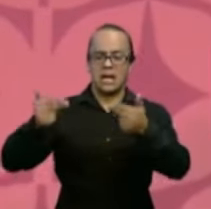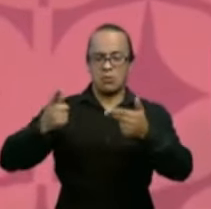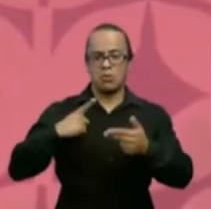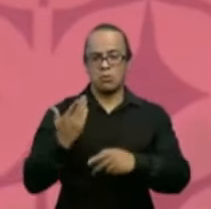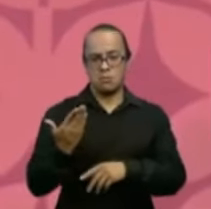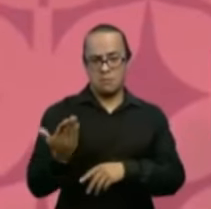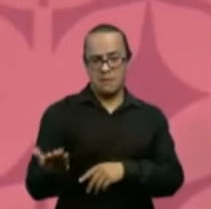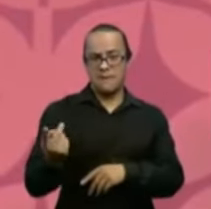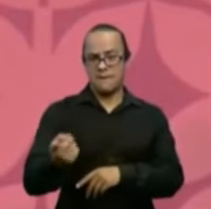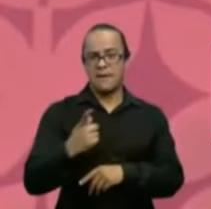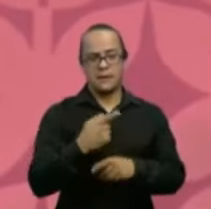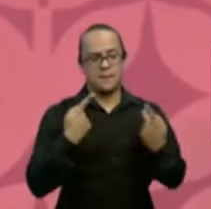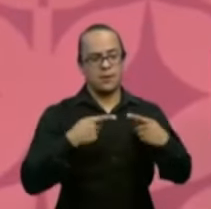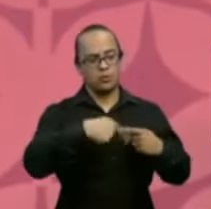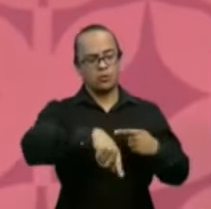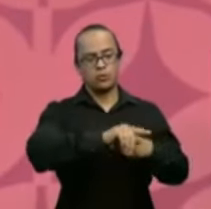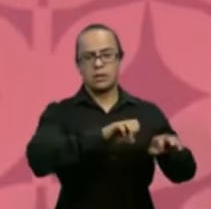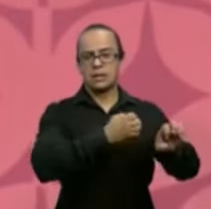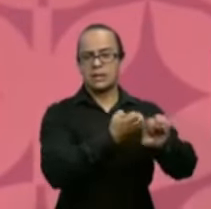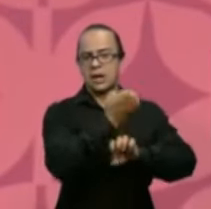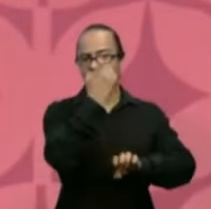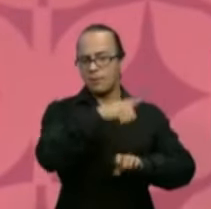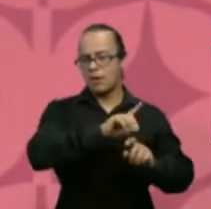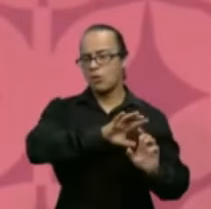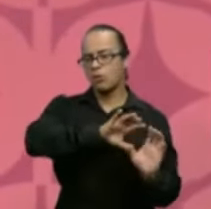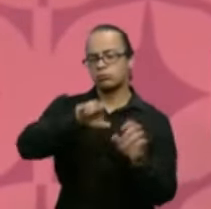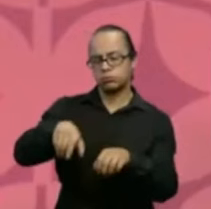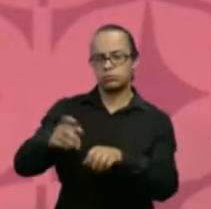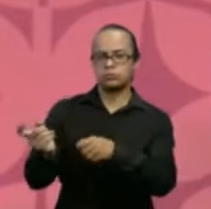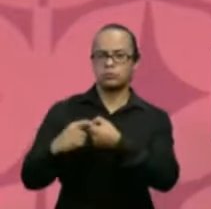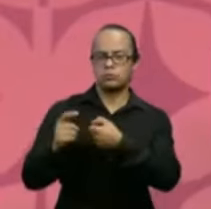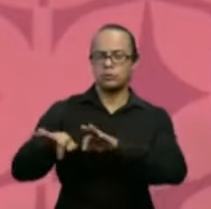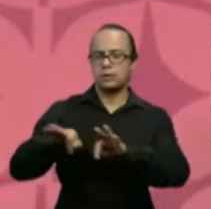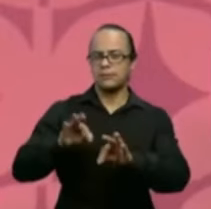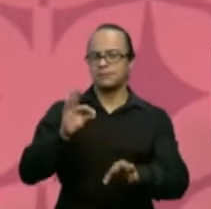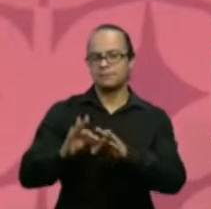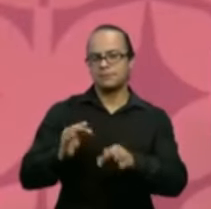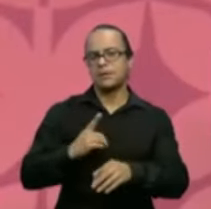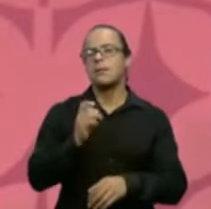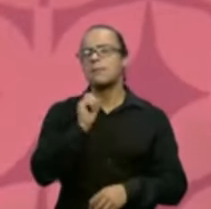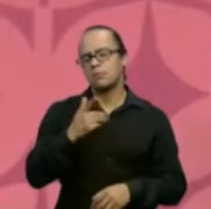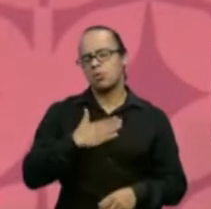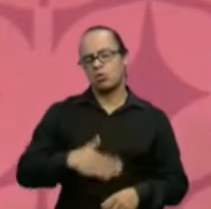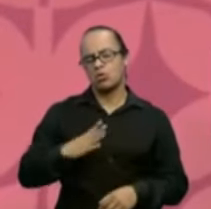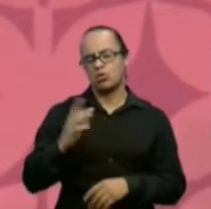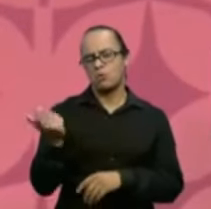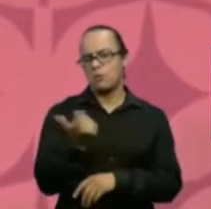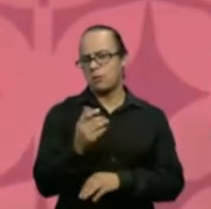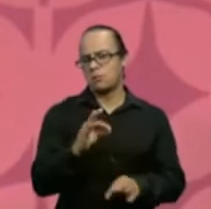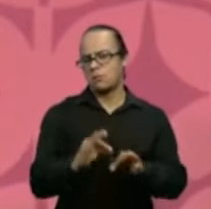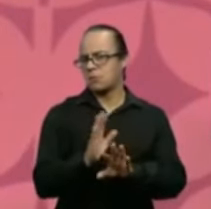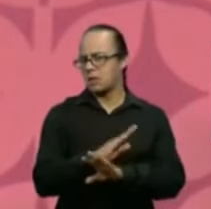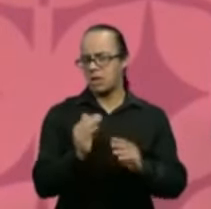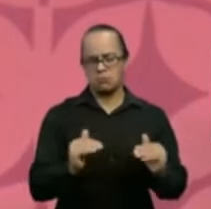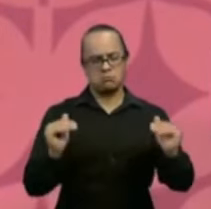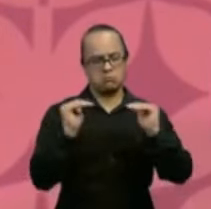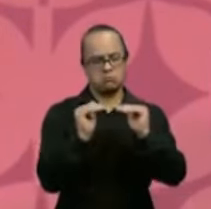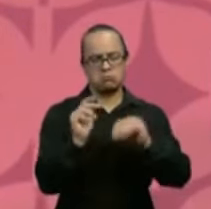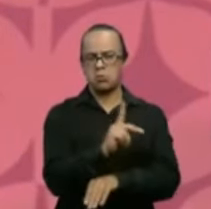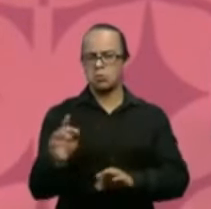mexiquenses, denle un buen servicio a nuestros trabajadores, páguenles lo justo, y creo que con eso ganamos